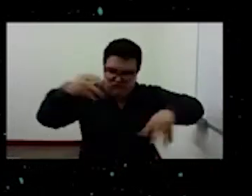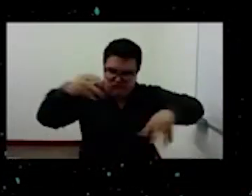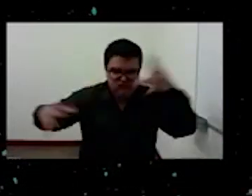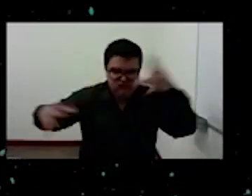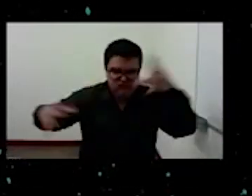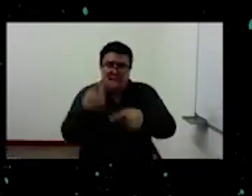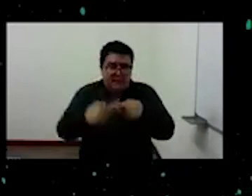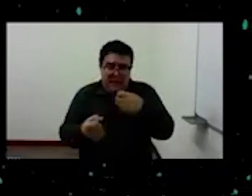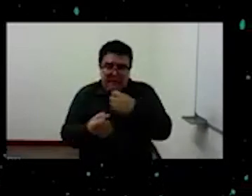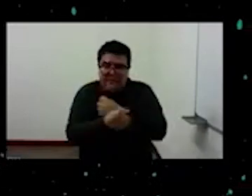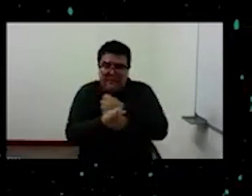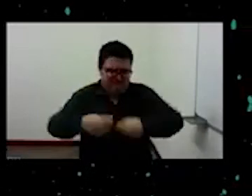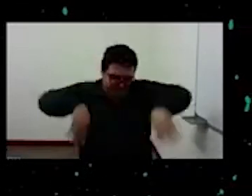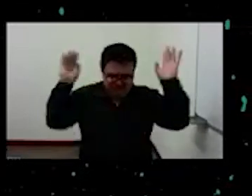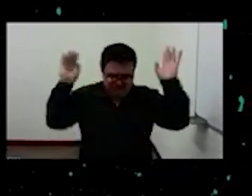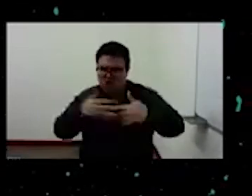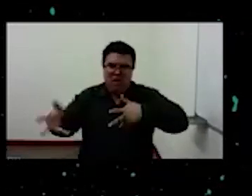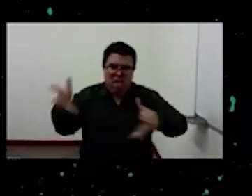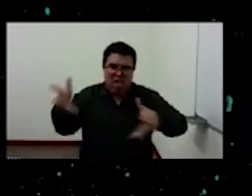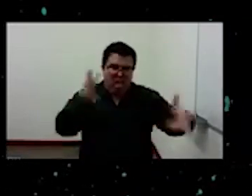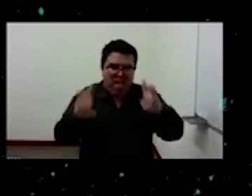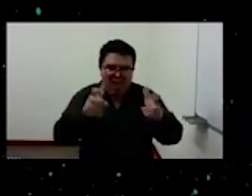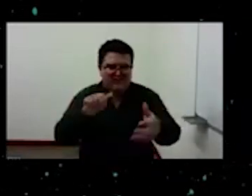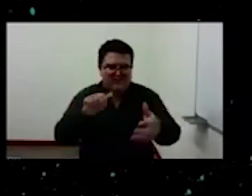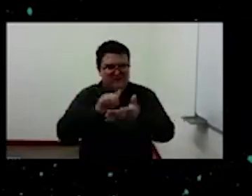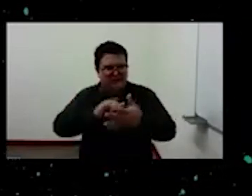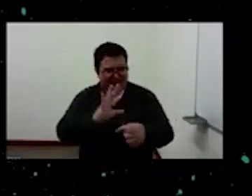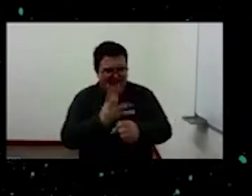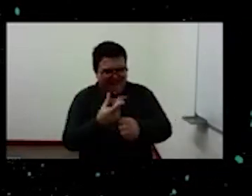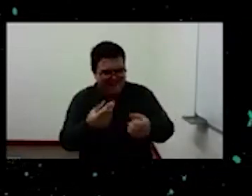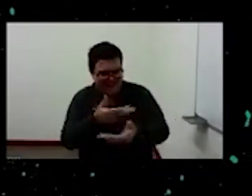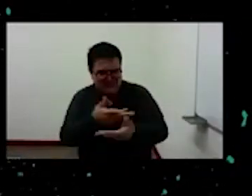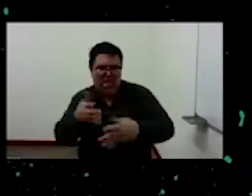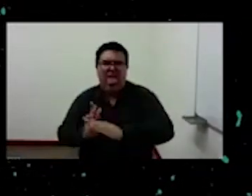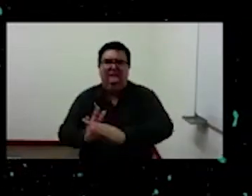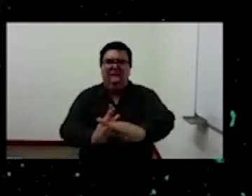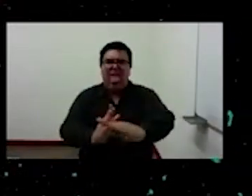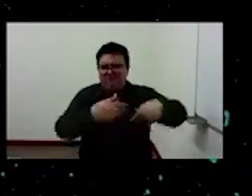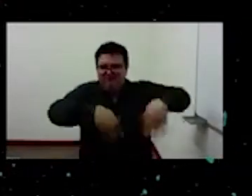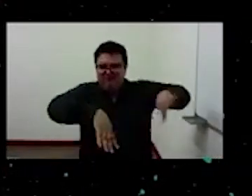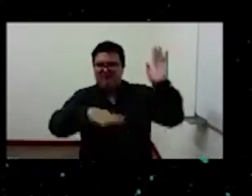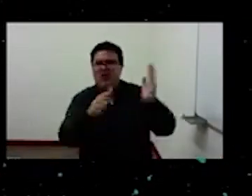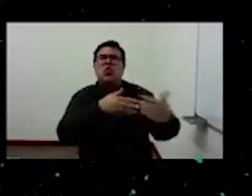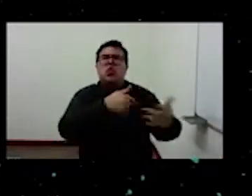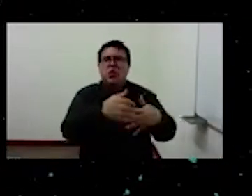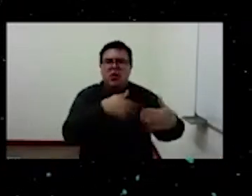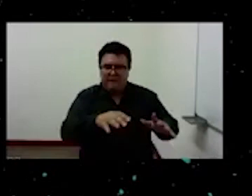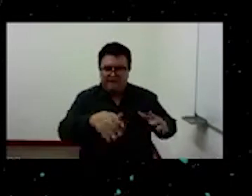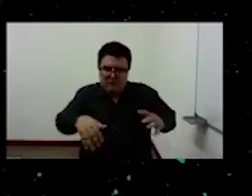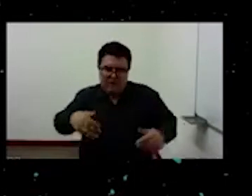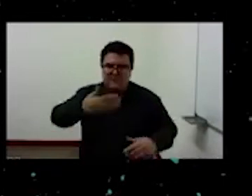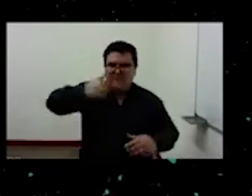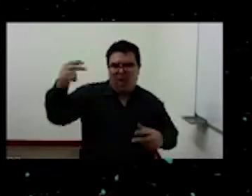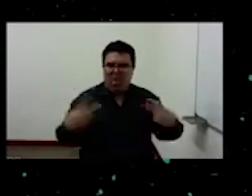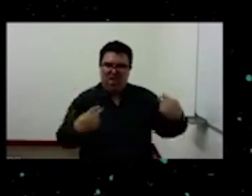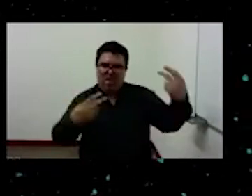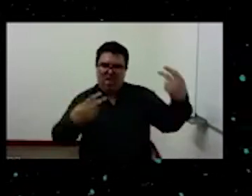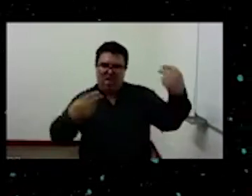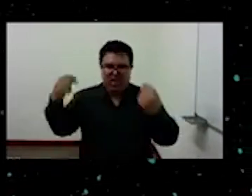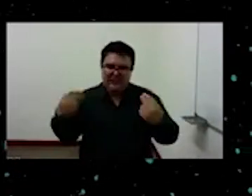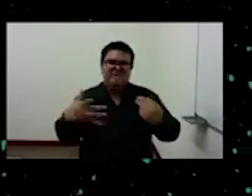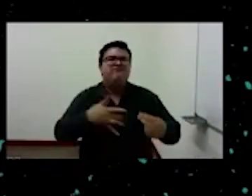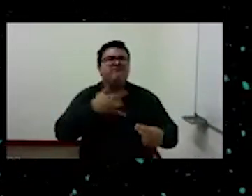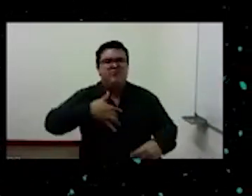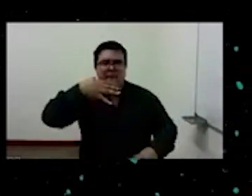abarcar, y desprecia al arte por su magnífica dimensión naturante y cósmica, para ponerle una tranquilizadora